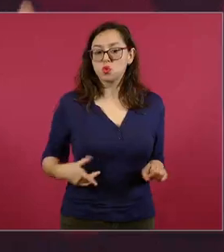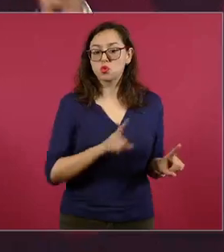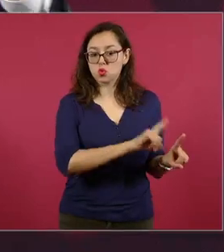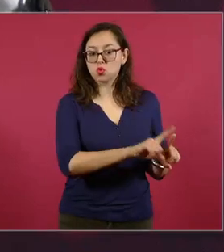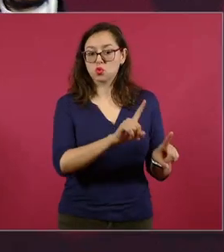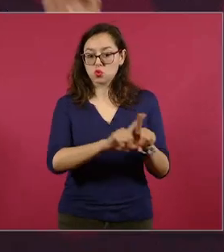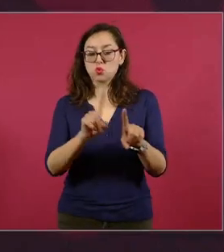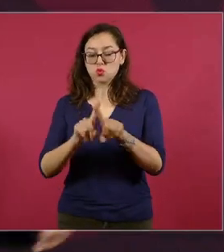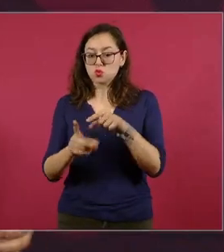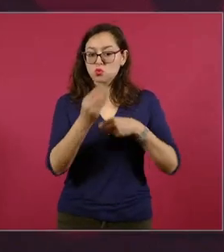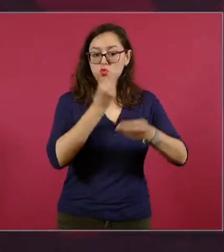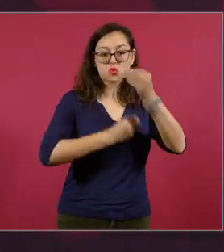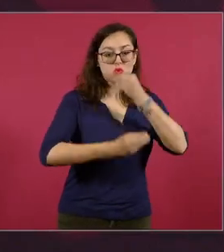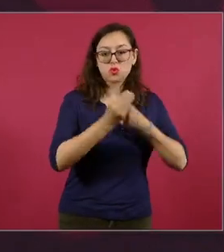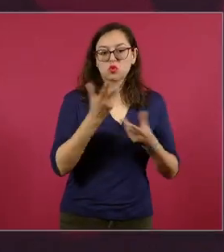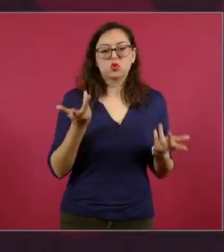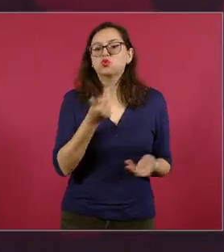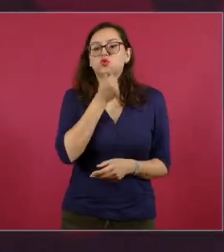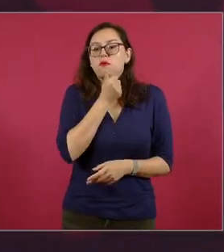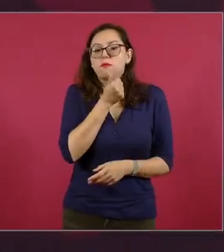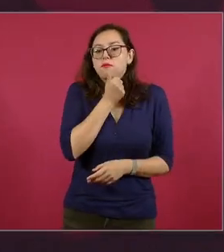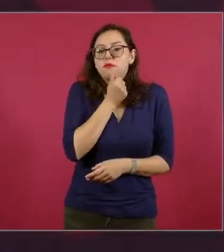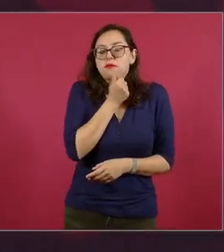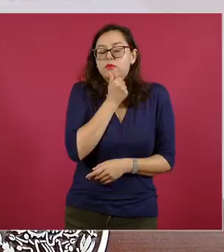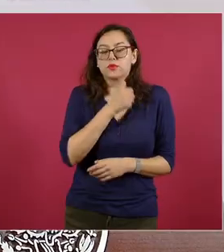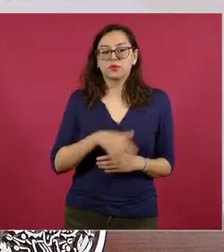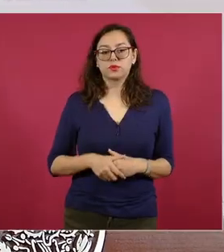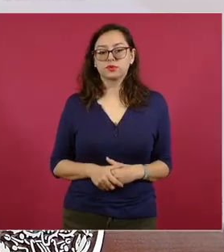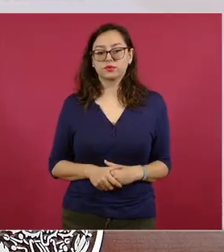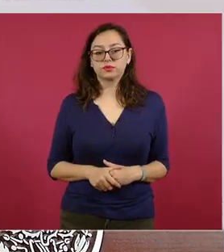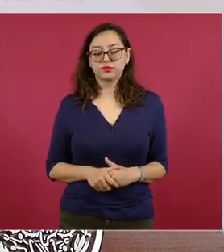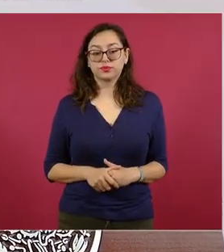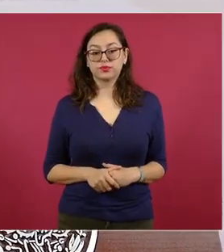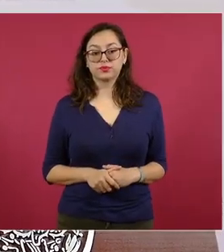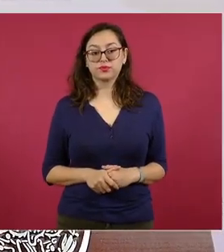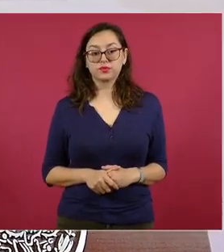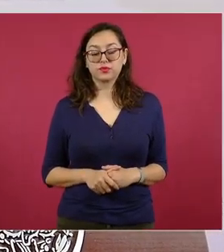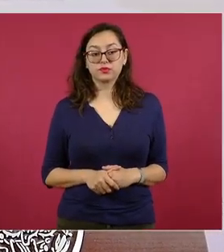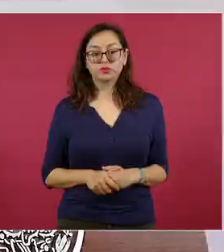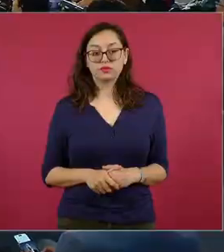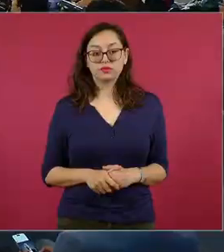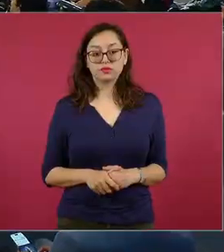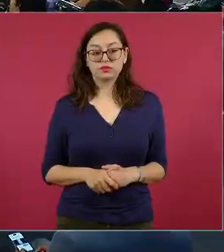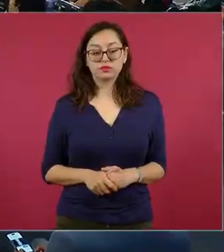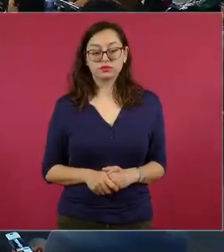No sabemos todavía, no han confirmado algunos. Lula, Petro.